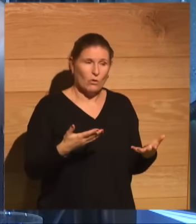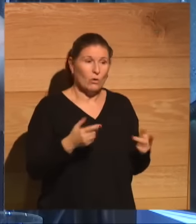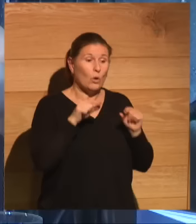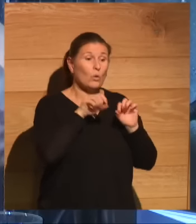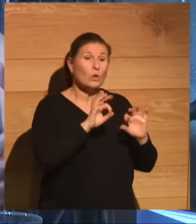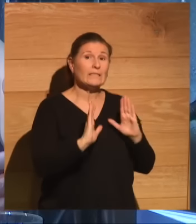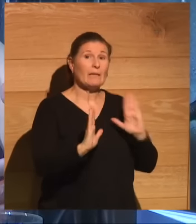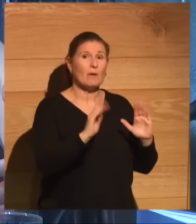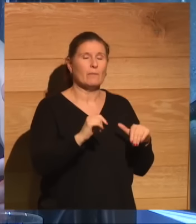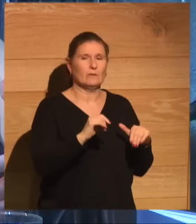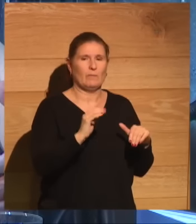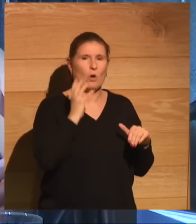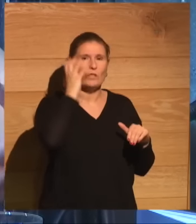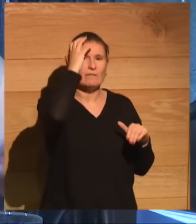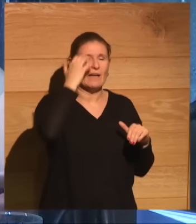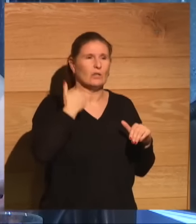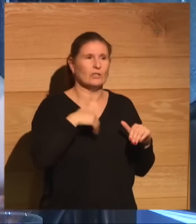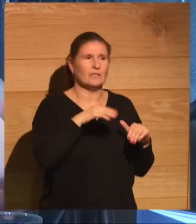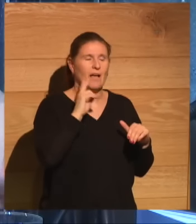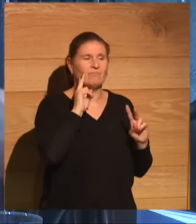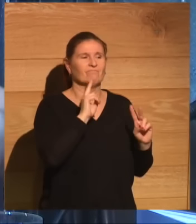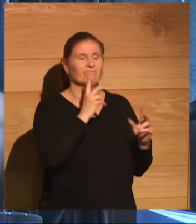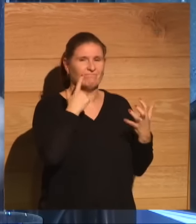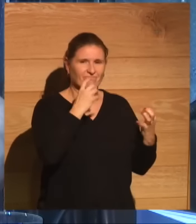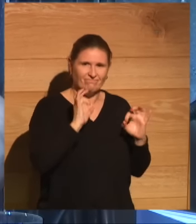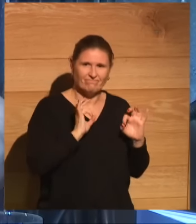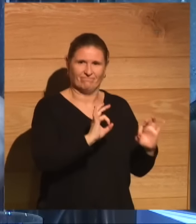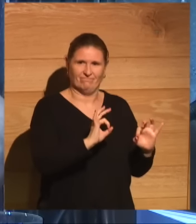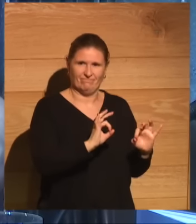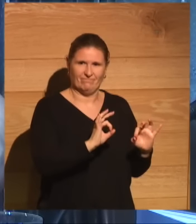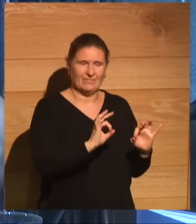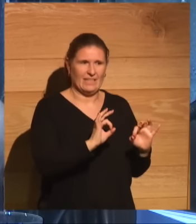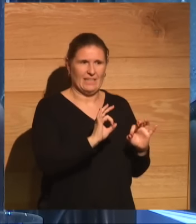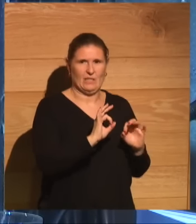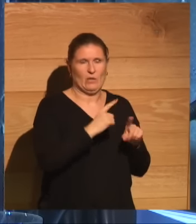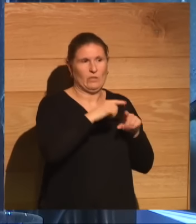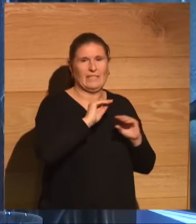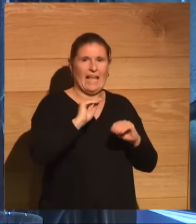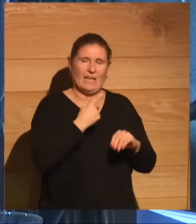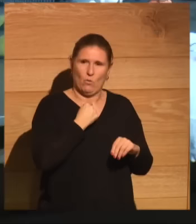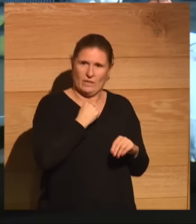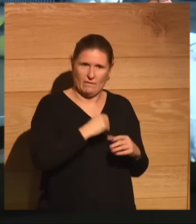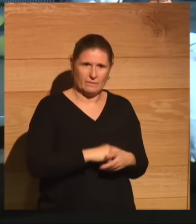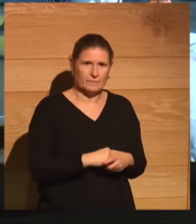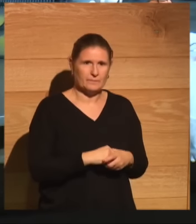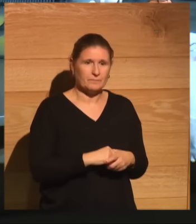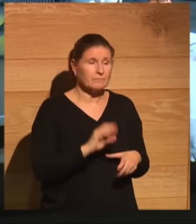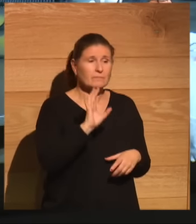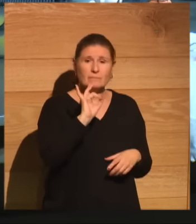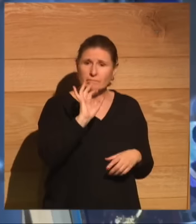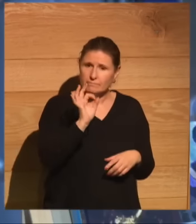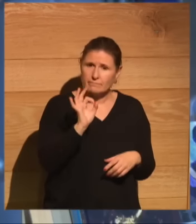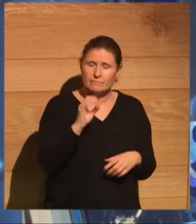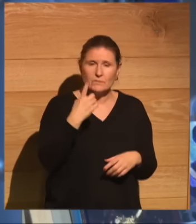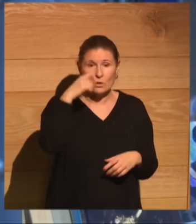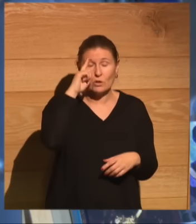ya empezamos a ver a Tim Burton reflejado a través de esas cosas que le gustaban a él. Sí, ¿no? Sí, sí. No. Estaba, es